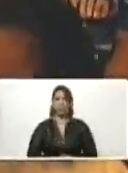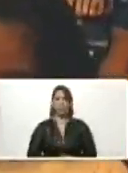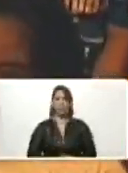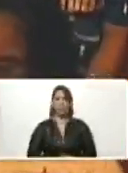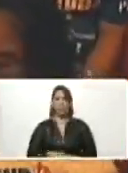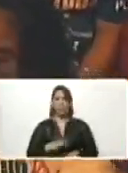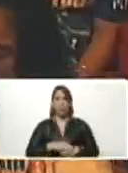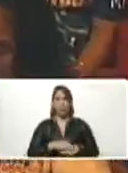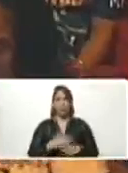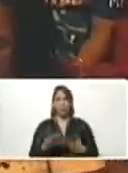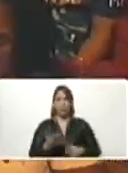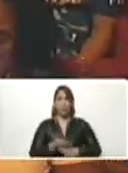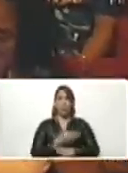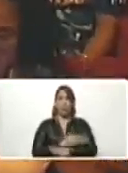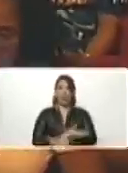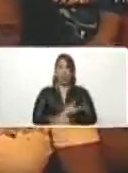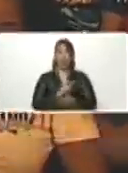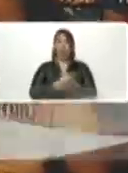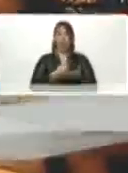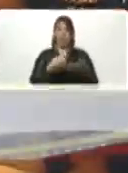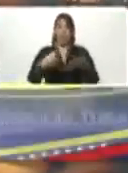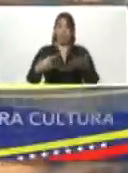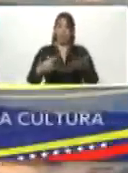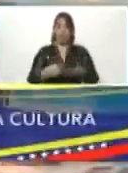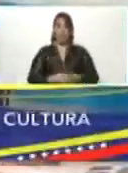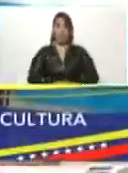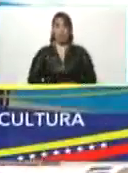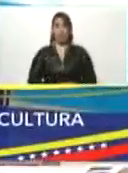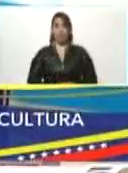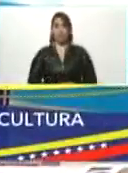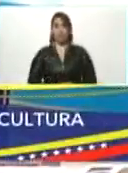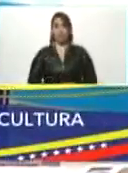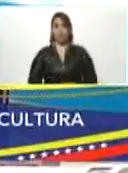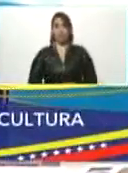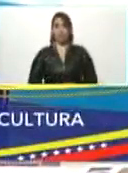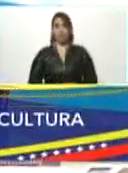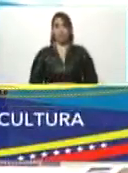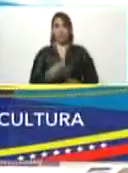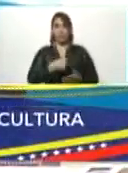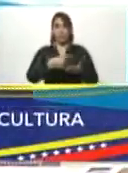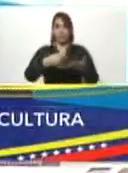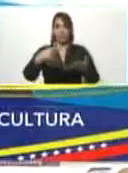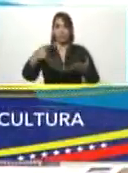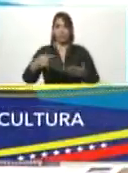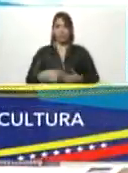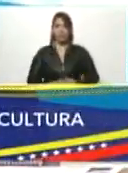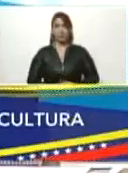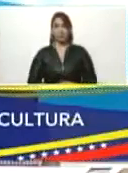Porque antes se escribía con una pluma, entonces es bueno para la pluma, para escribir.